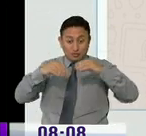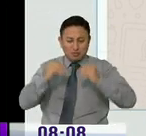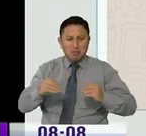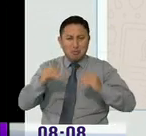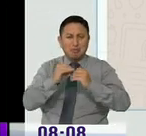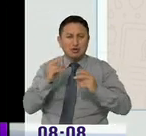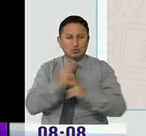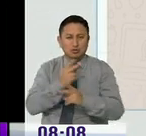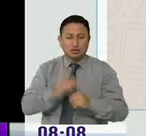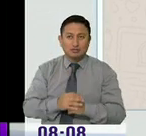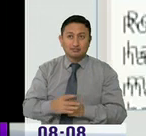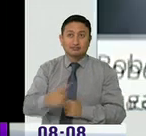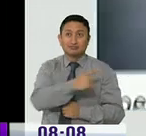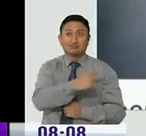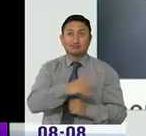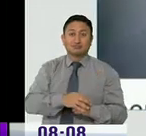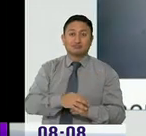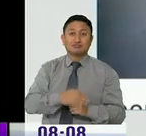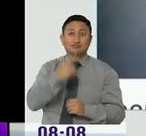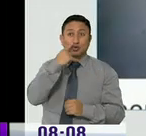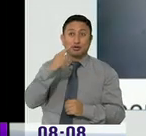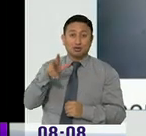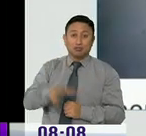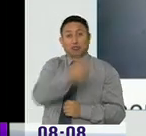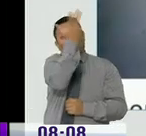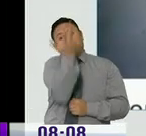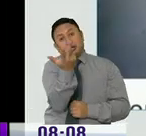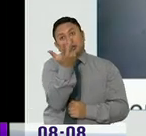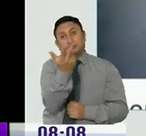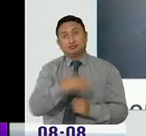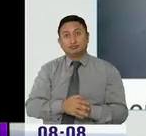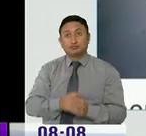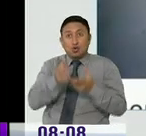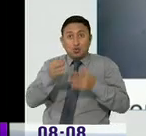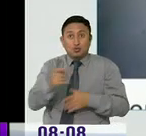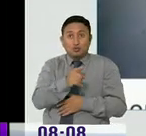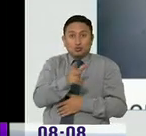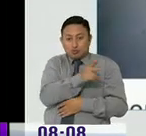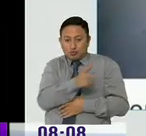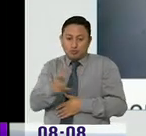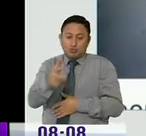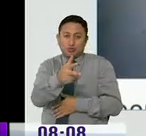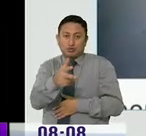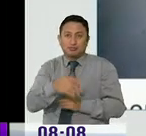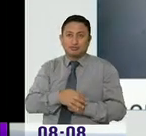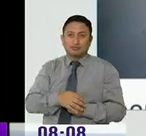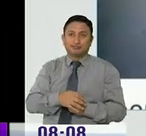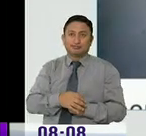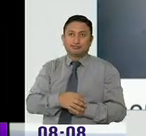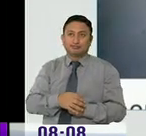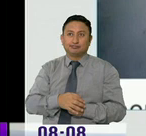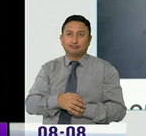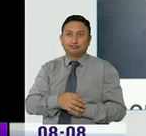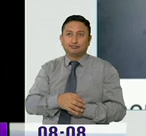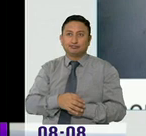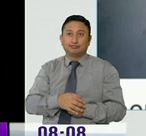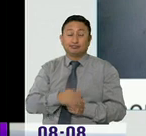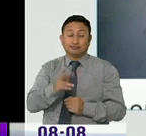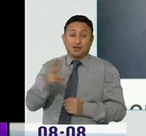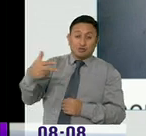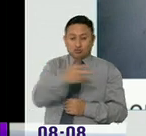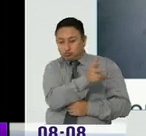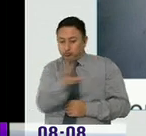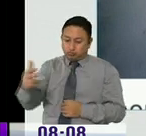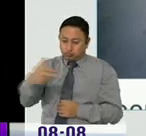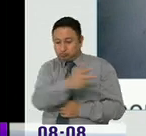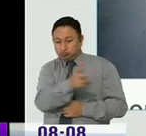Fernando Acosta. Este es el que, miren, volteado. Y es en la curva, justamente la curva que hay en Miravalle. Estamos viendo, llena de curvas, o sea,